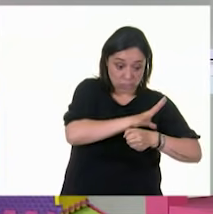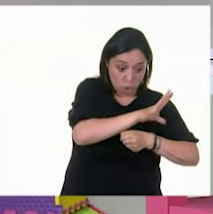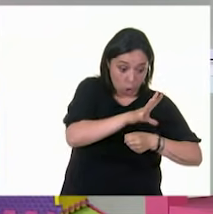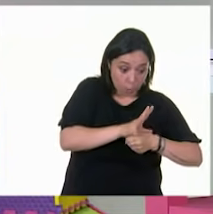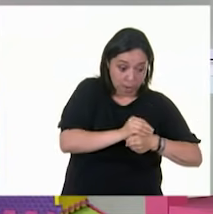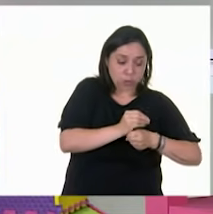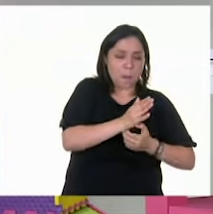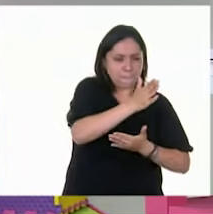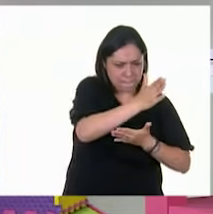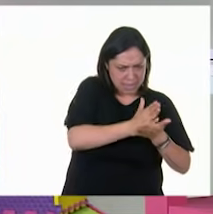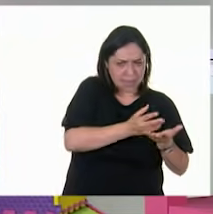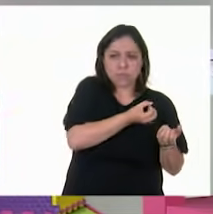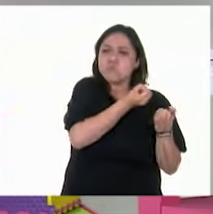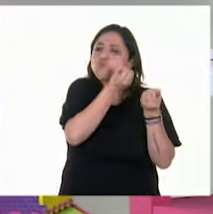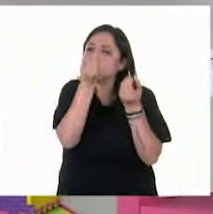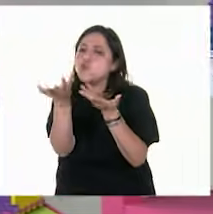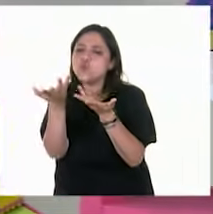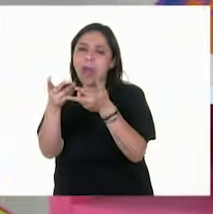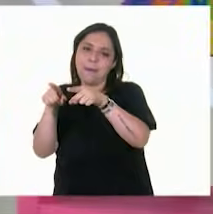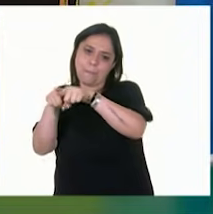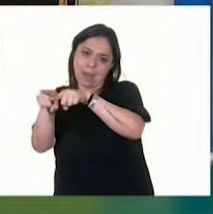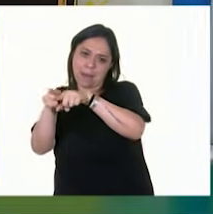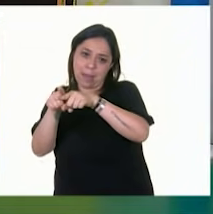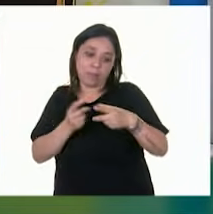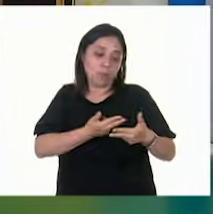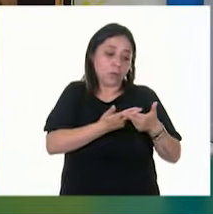del total de juguetes me quedan?